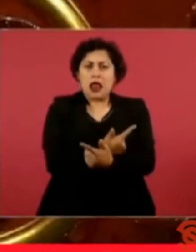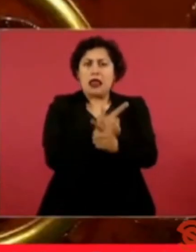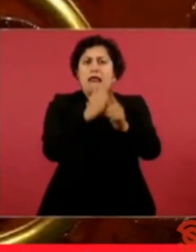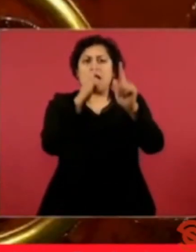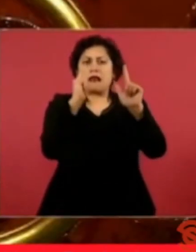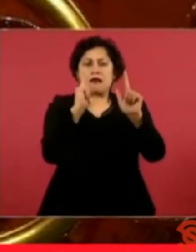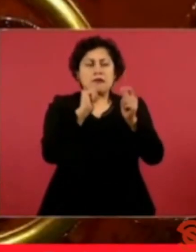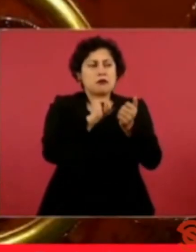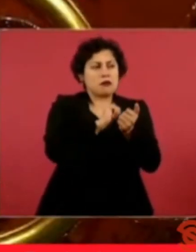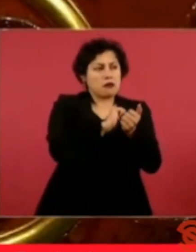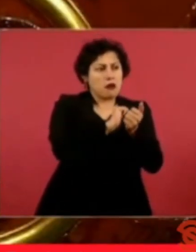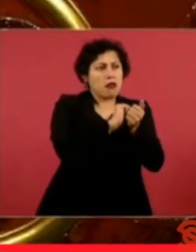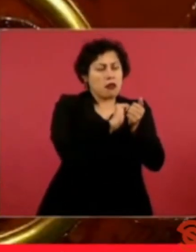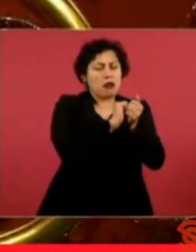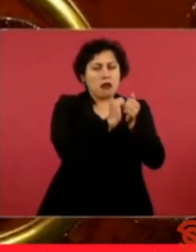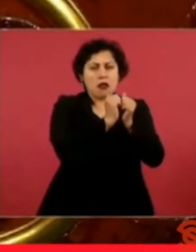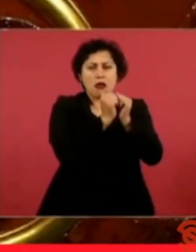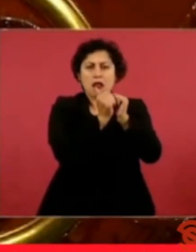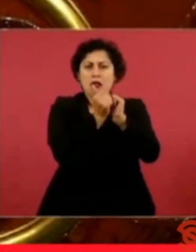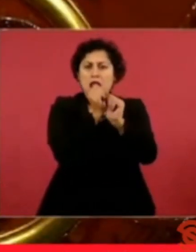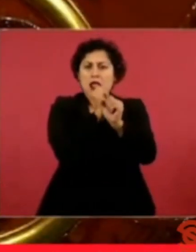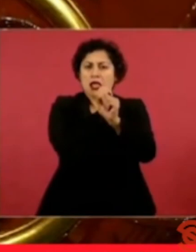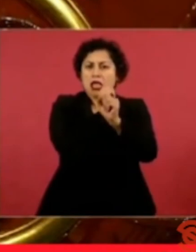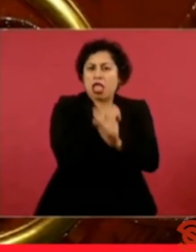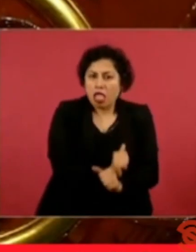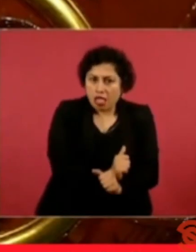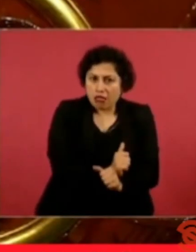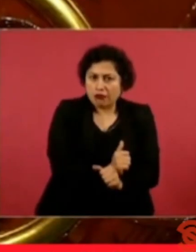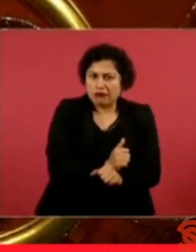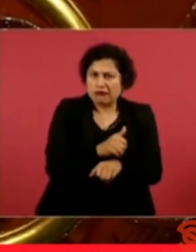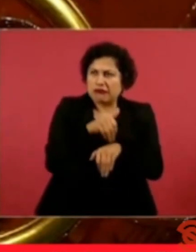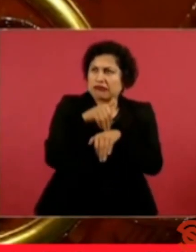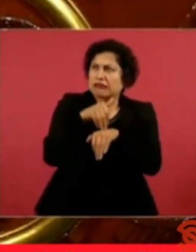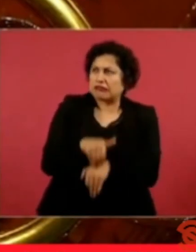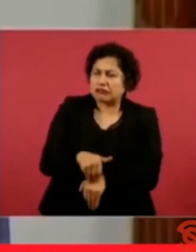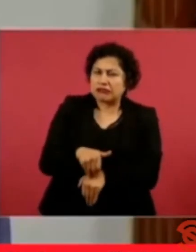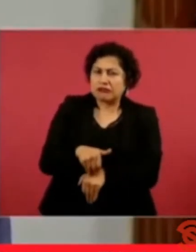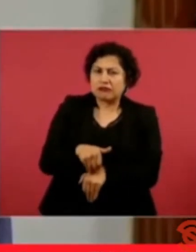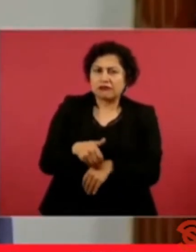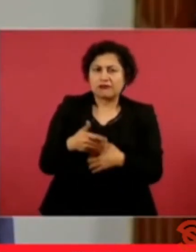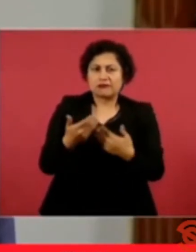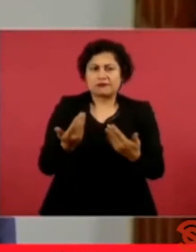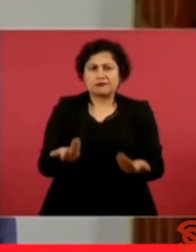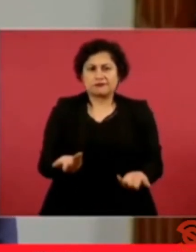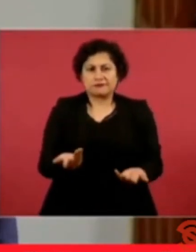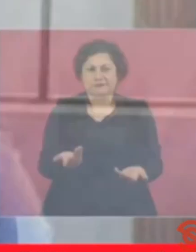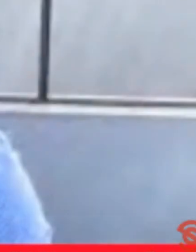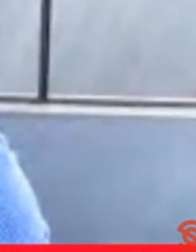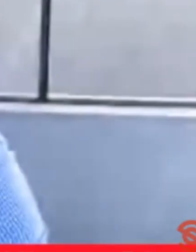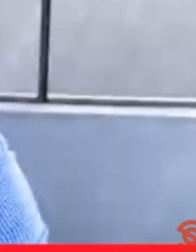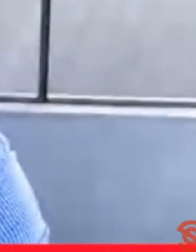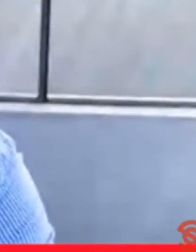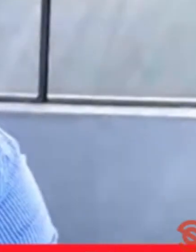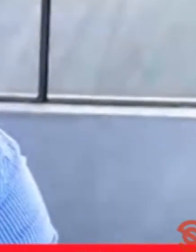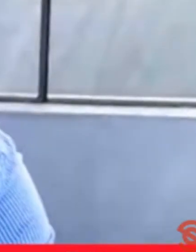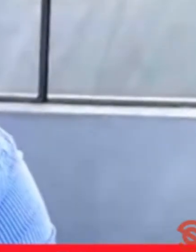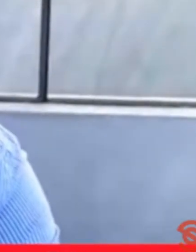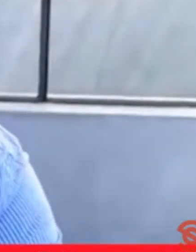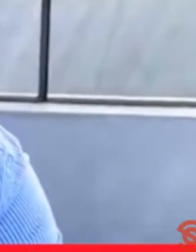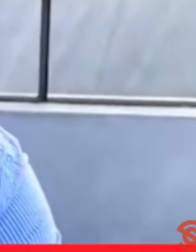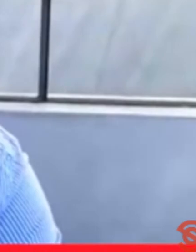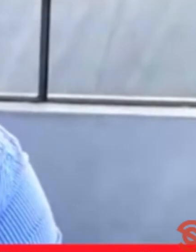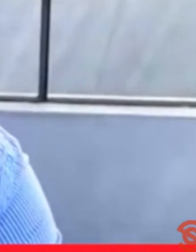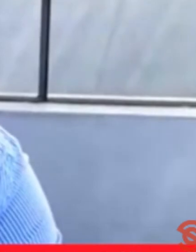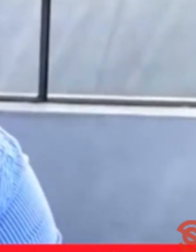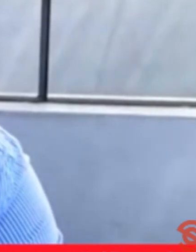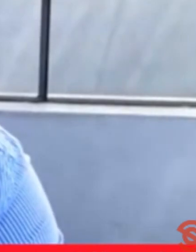condición de esclavos. Las palabras del presidente Andrés Manuel López Obrador ayer, en el que anuncia precisamente